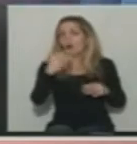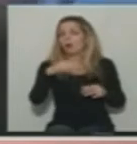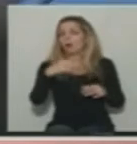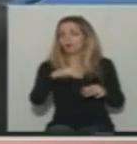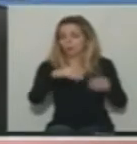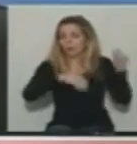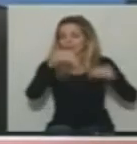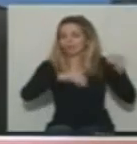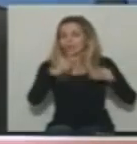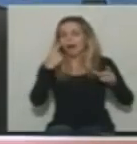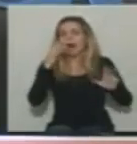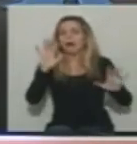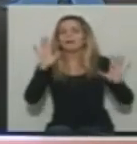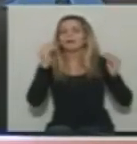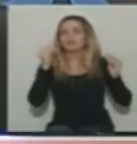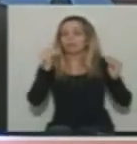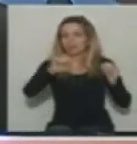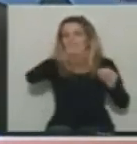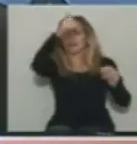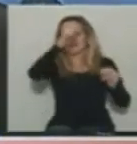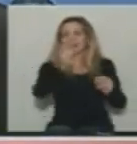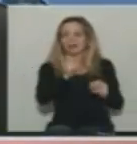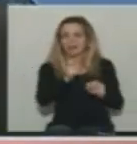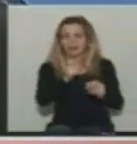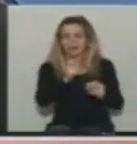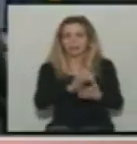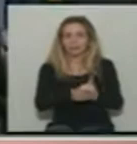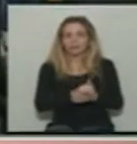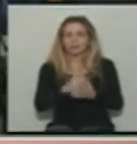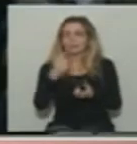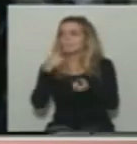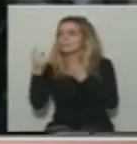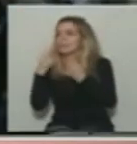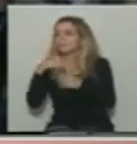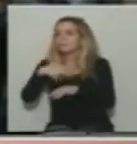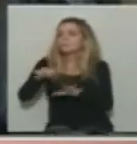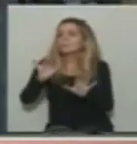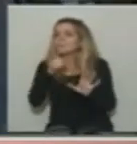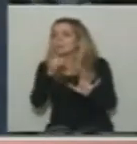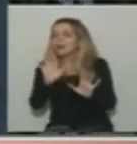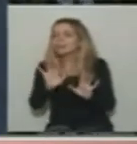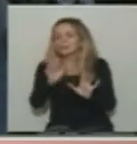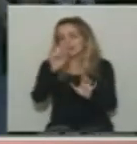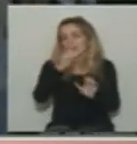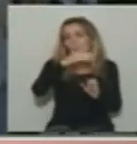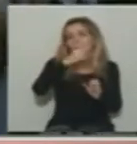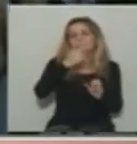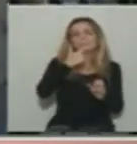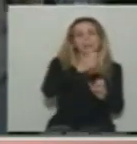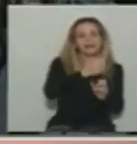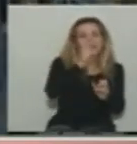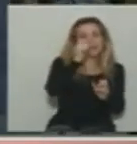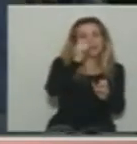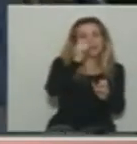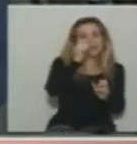Las encuestas. El ganador se va a ver en octubre. Lo que dice el Management Amfit es Massa 35, Insaurralde 25, de Narváez